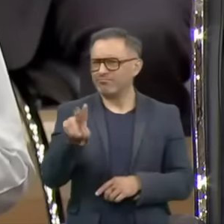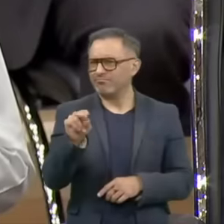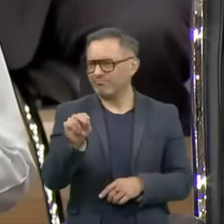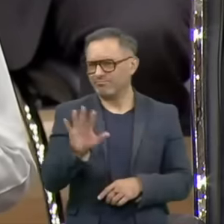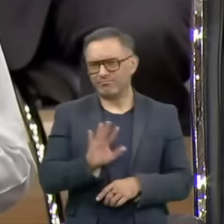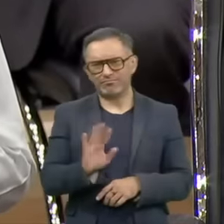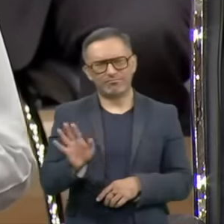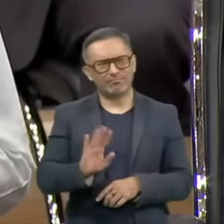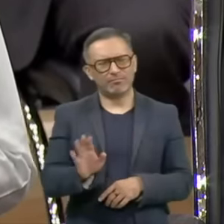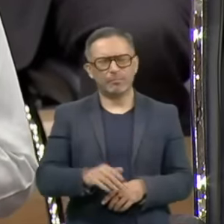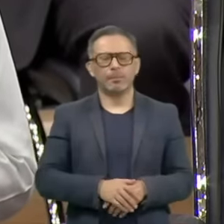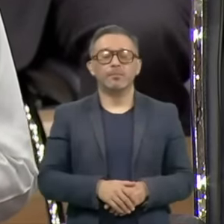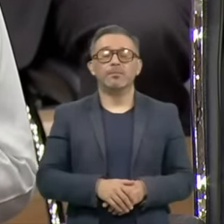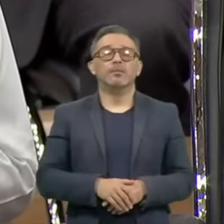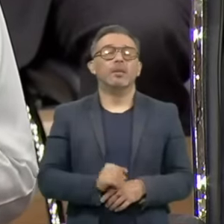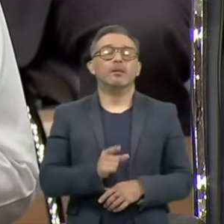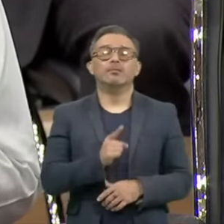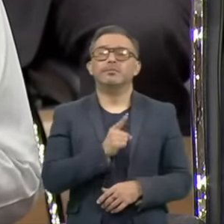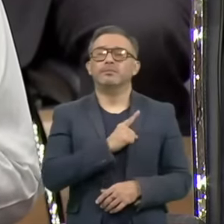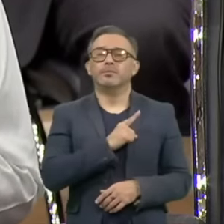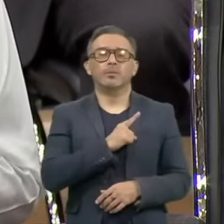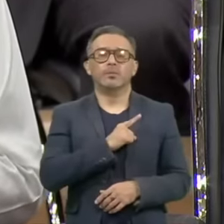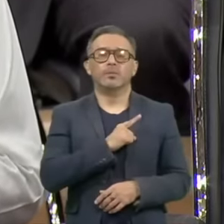Estamos simplemente